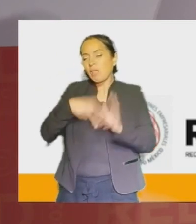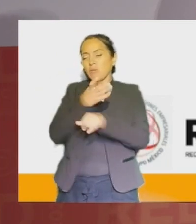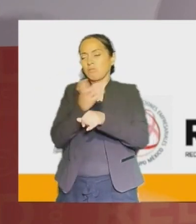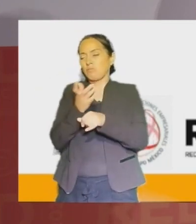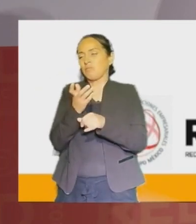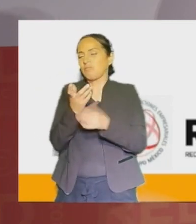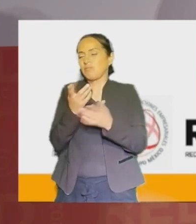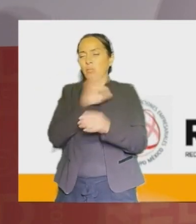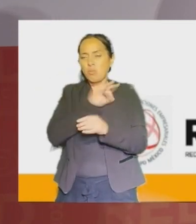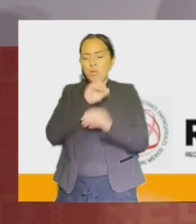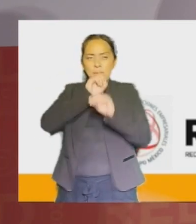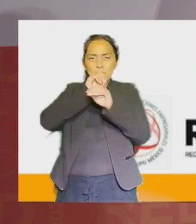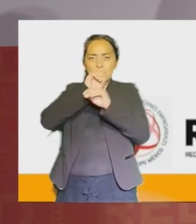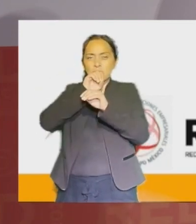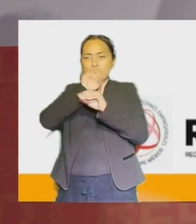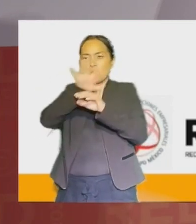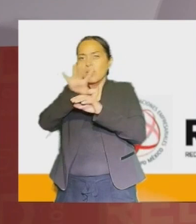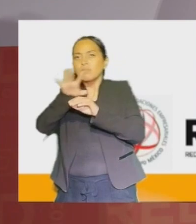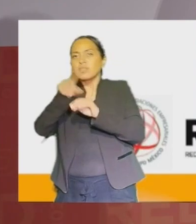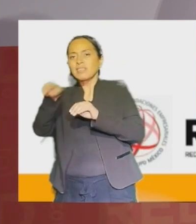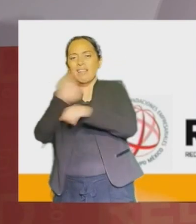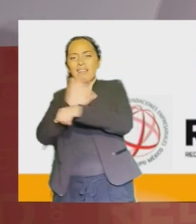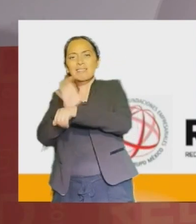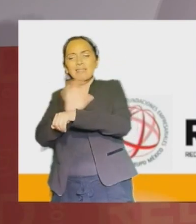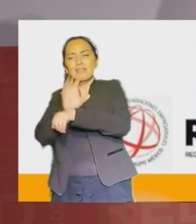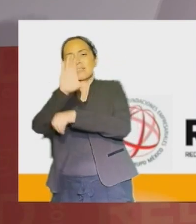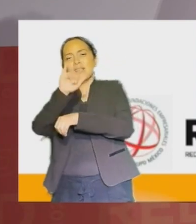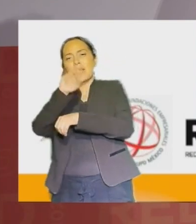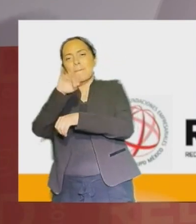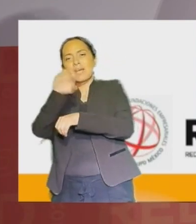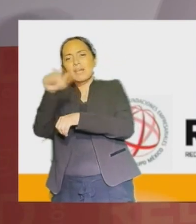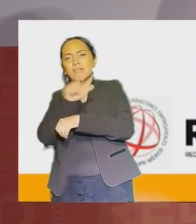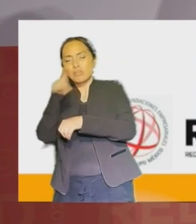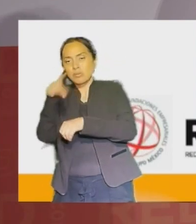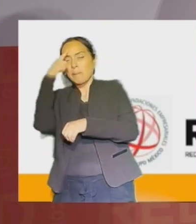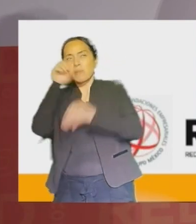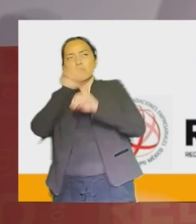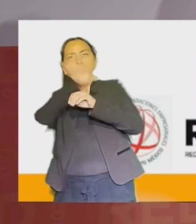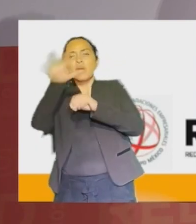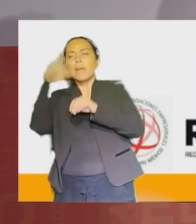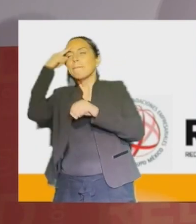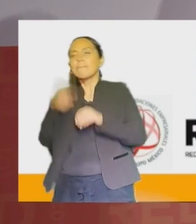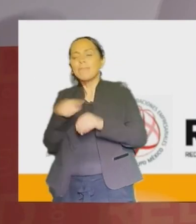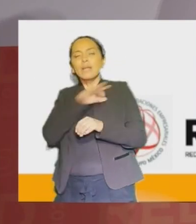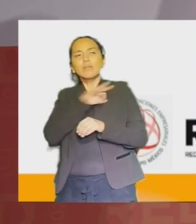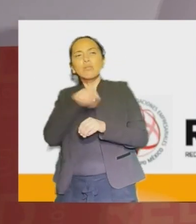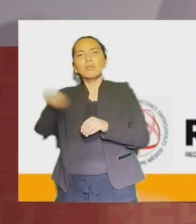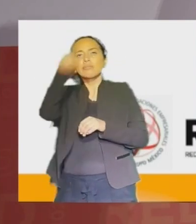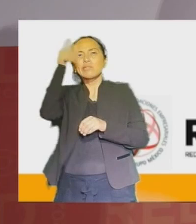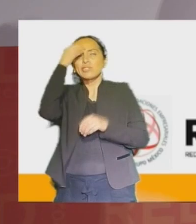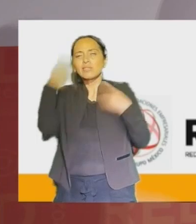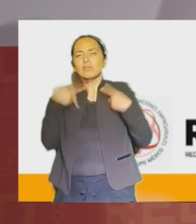poder proyectarlo en las salas de Cinemex y con ello poder llegar a más y a más personas y hacerles saber sus derechos y